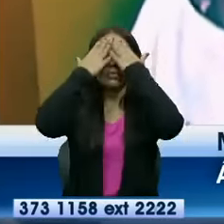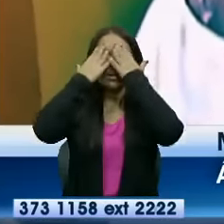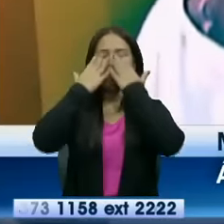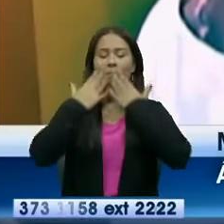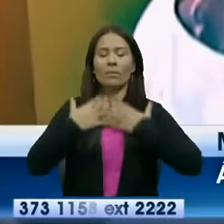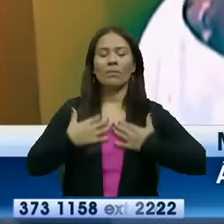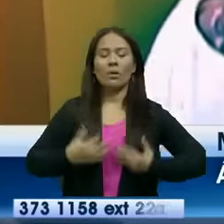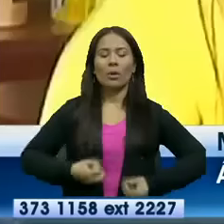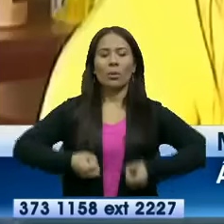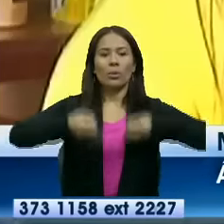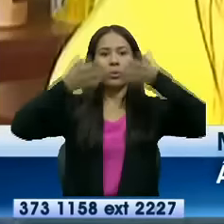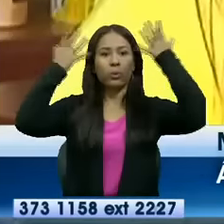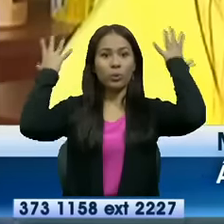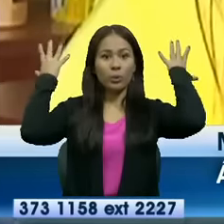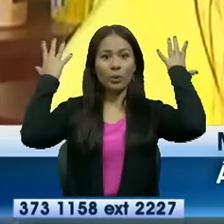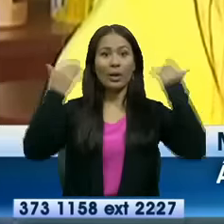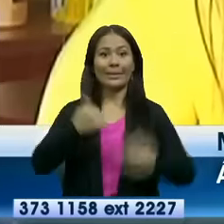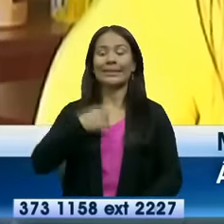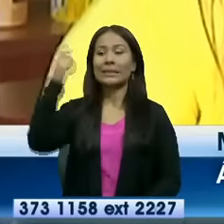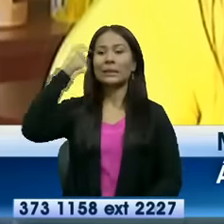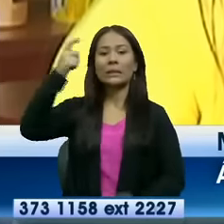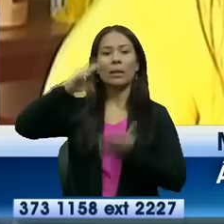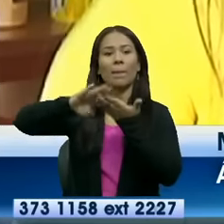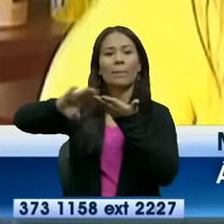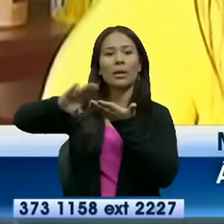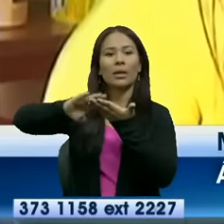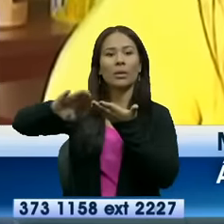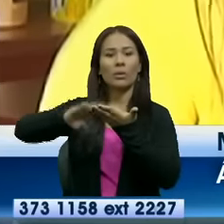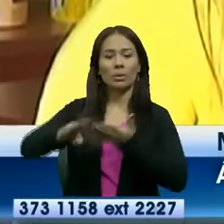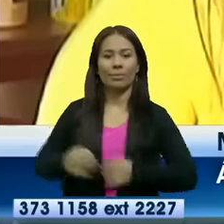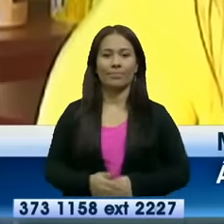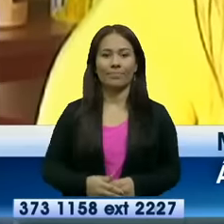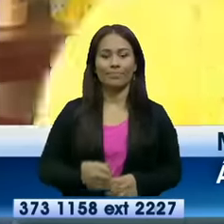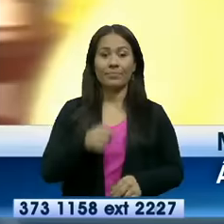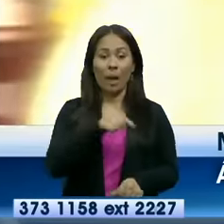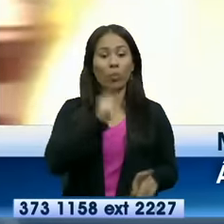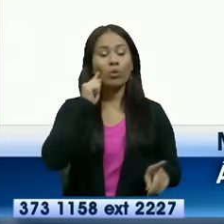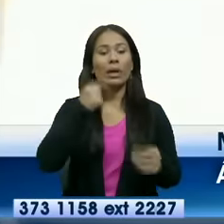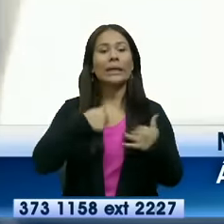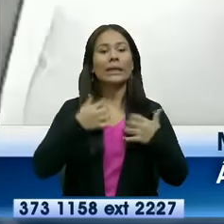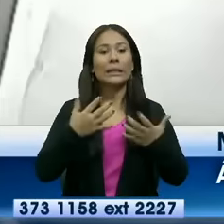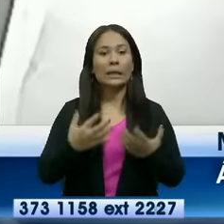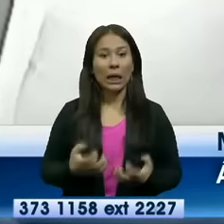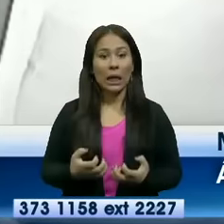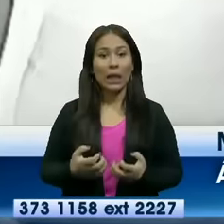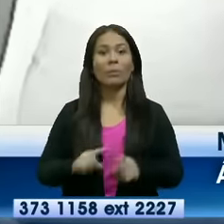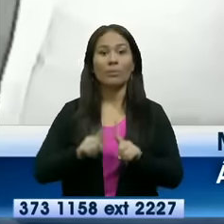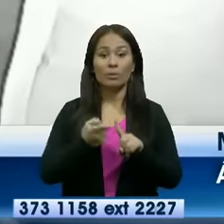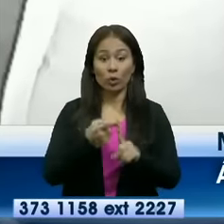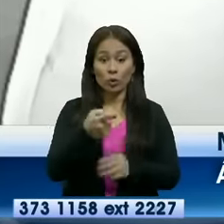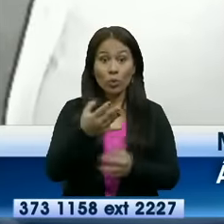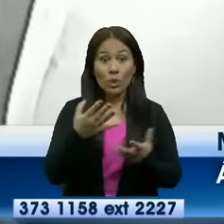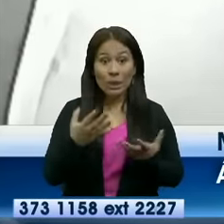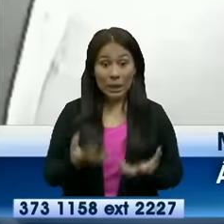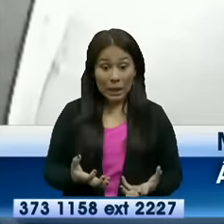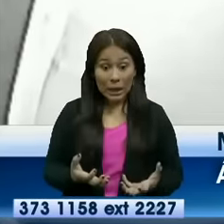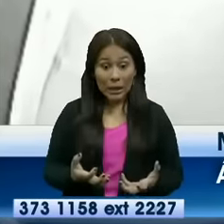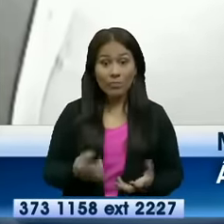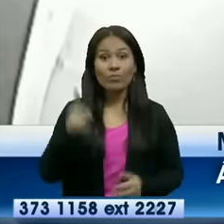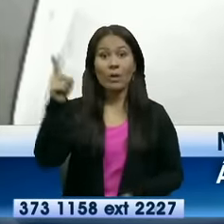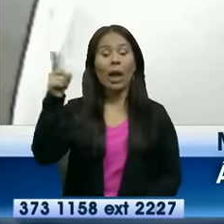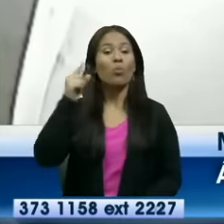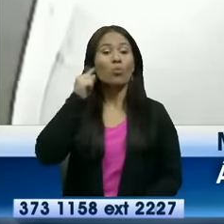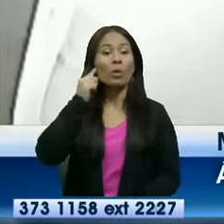recuperarme, entender que necesito perdonar, ¿no? Y ella está consciente de eso, quiere hacerlo. Esta psicóloga y orientadora familiar